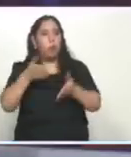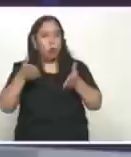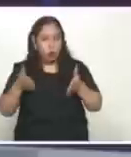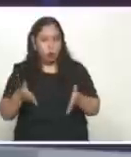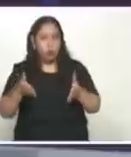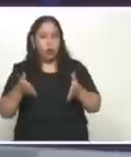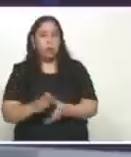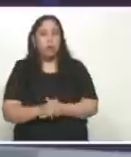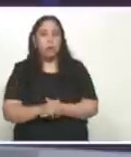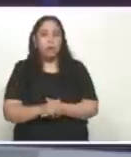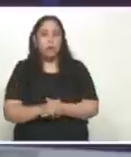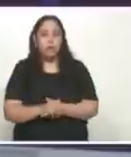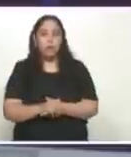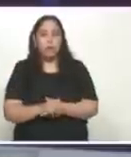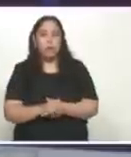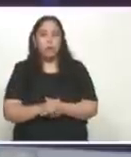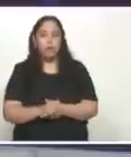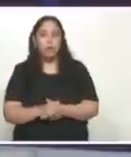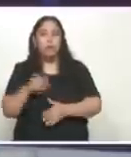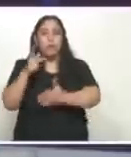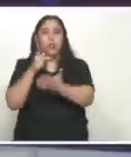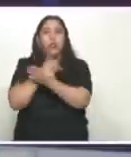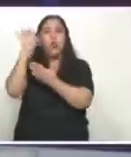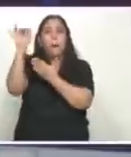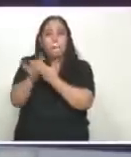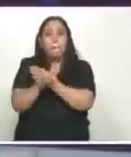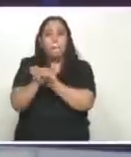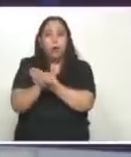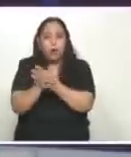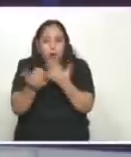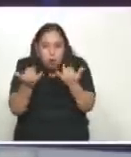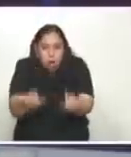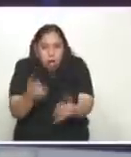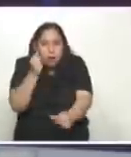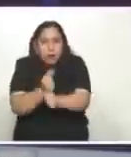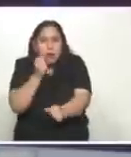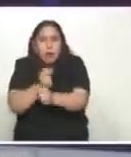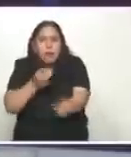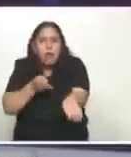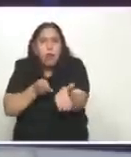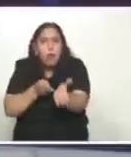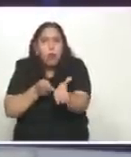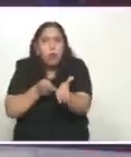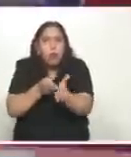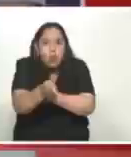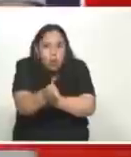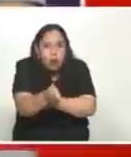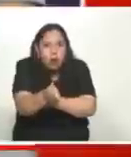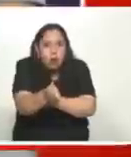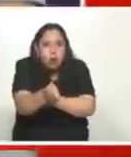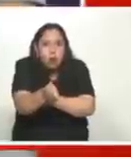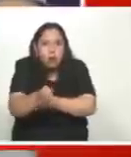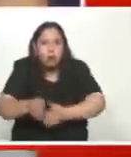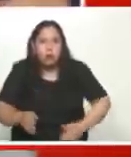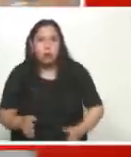estos proyectos, como son transparentes, se vuelven como el mar. ¿Usted sabe lo que hace el mar?